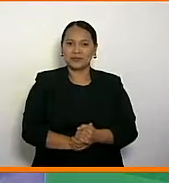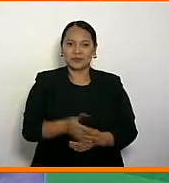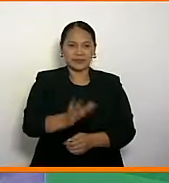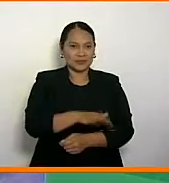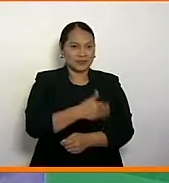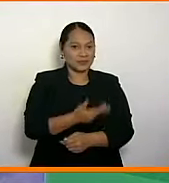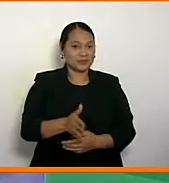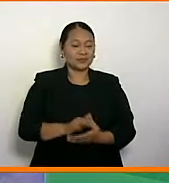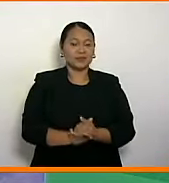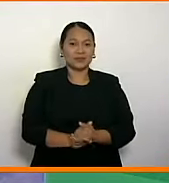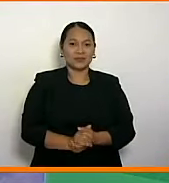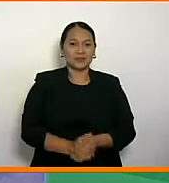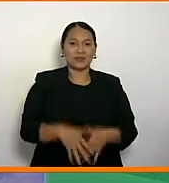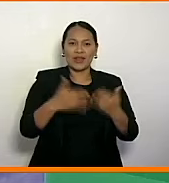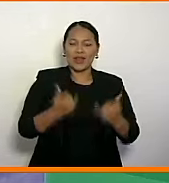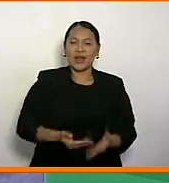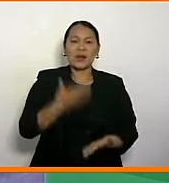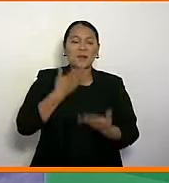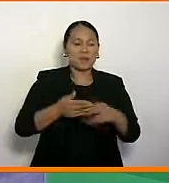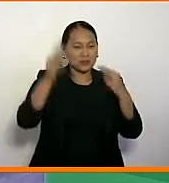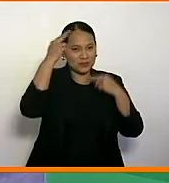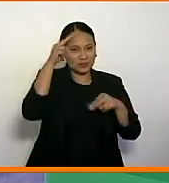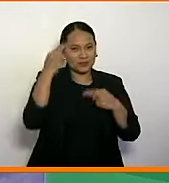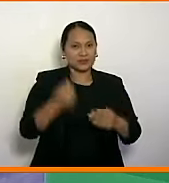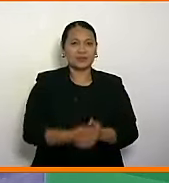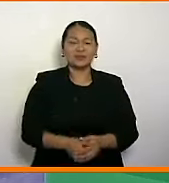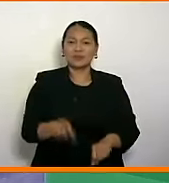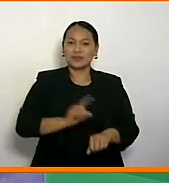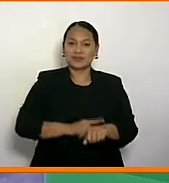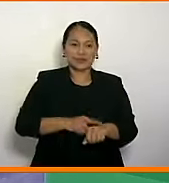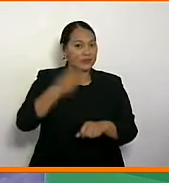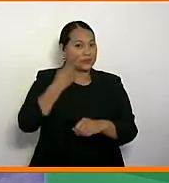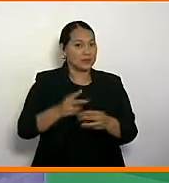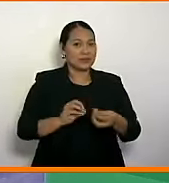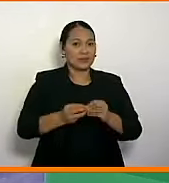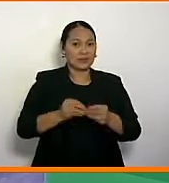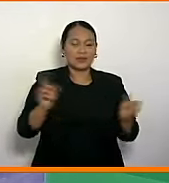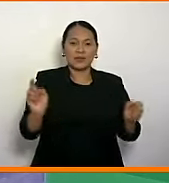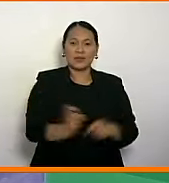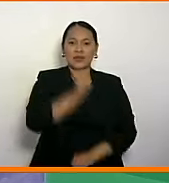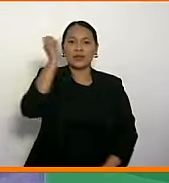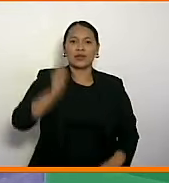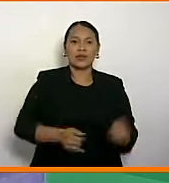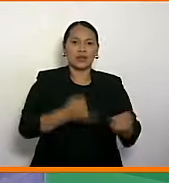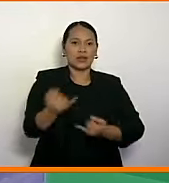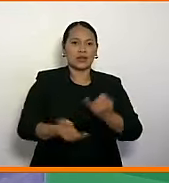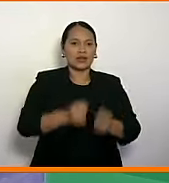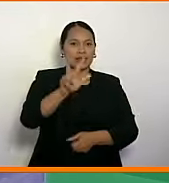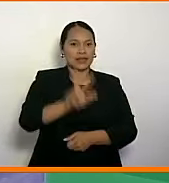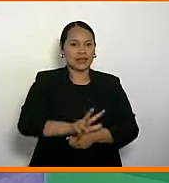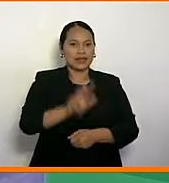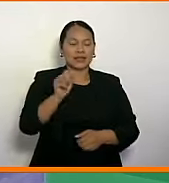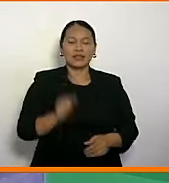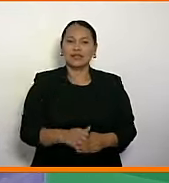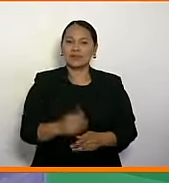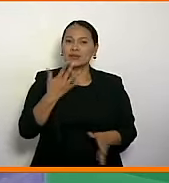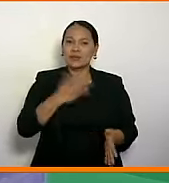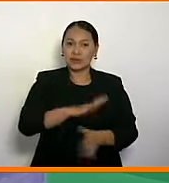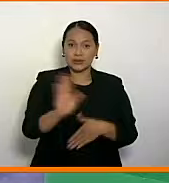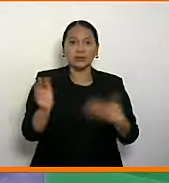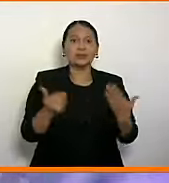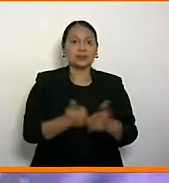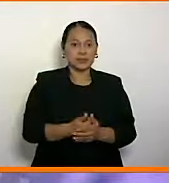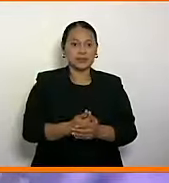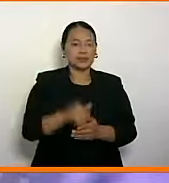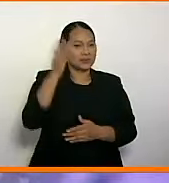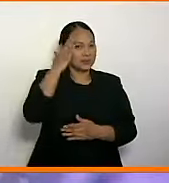Después de estas excelentes noticias, pasamos a conocer los tres dígitos que forman tu número ganador en Juga 3. Muchísima suerte, porque este